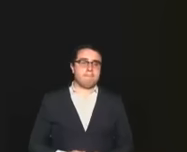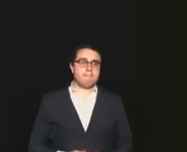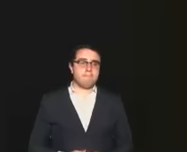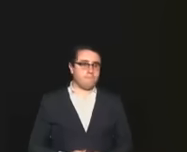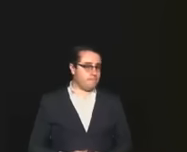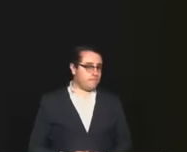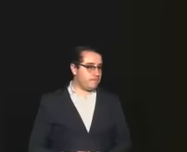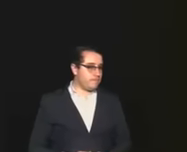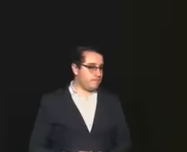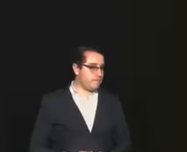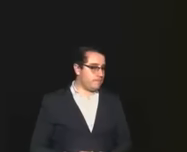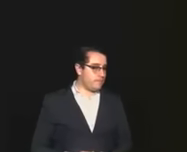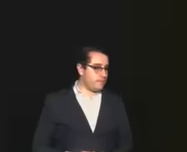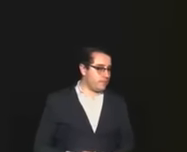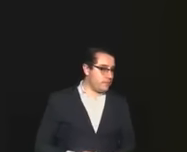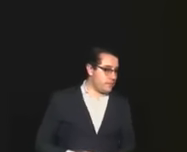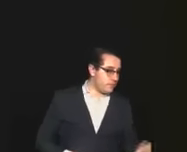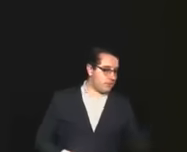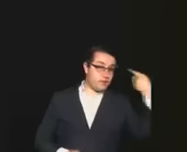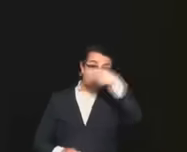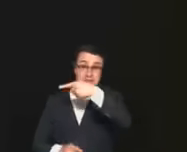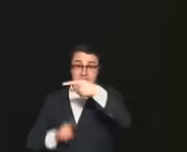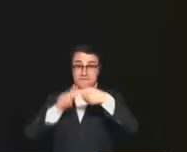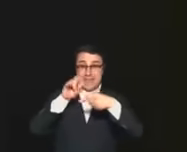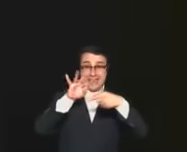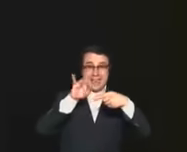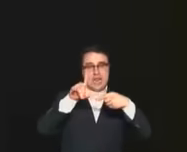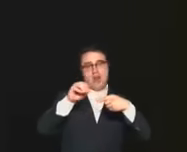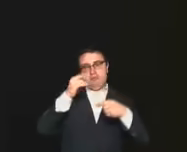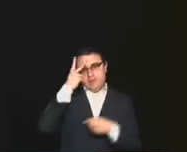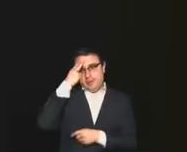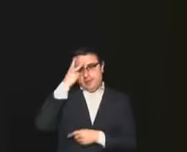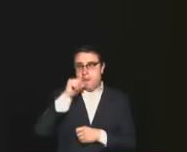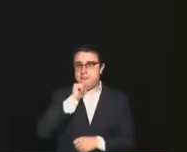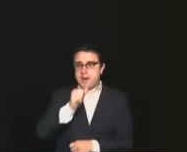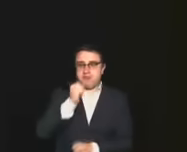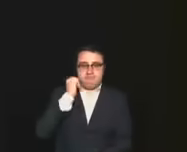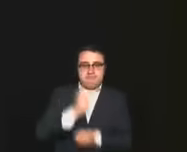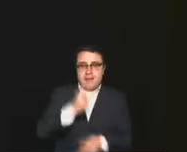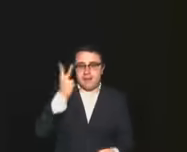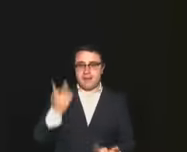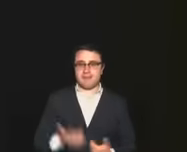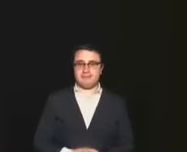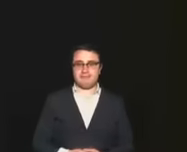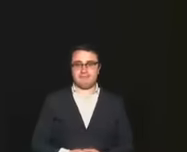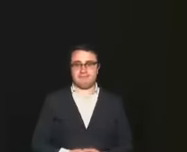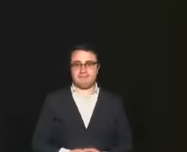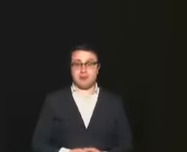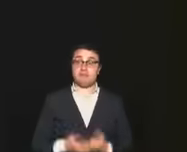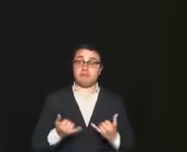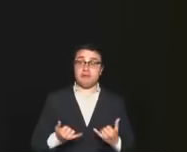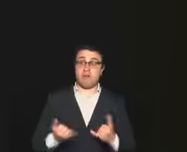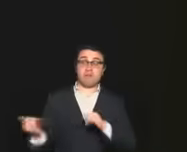La de fentanilo, obviamente, muchísimo más peligrosa. Hora de hablar, hora de hacer guerras.